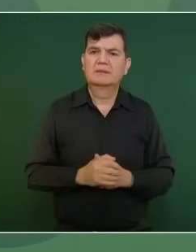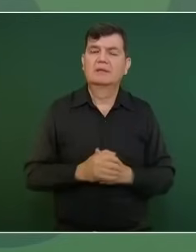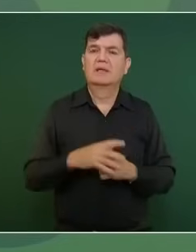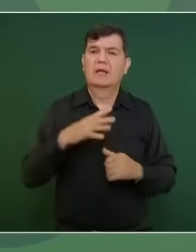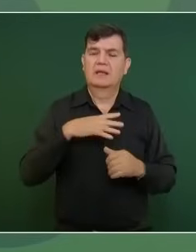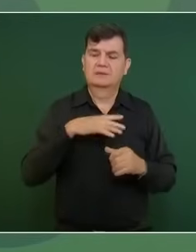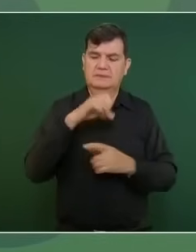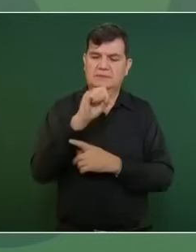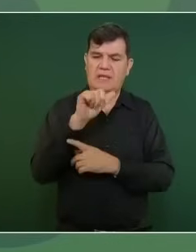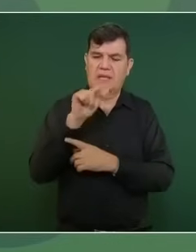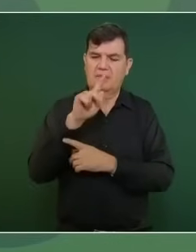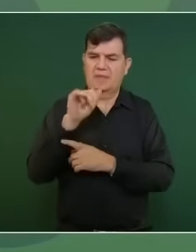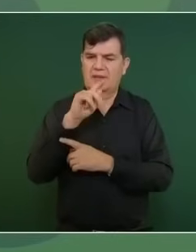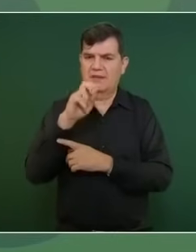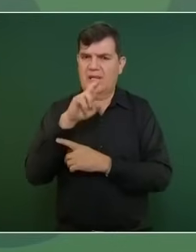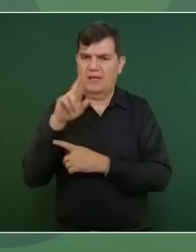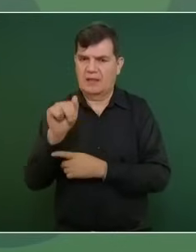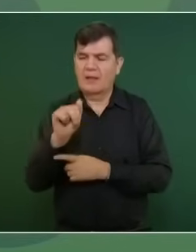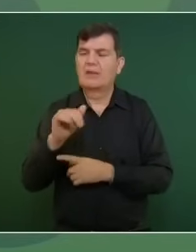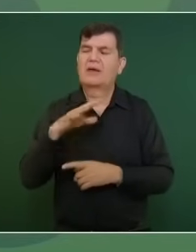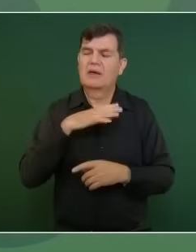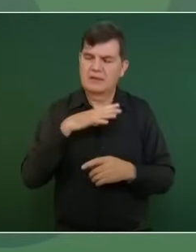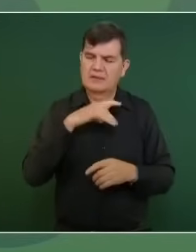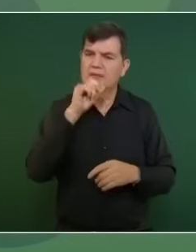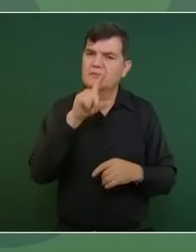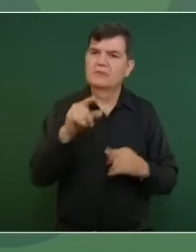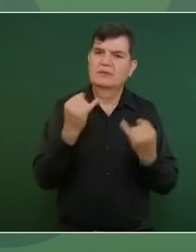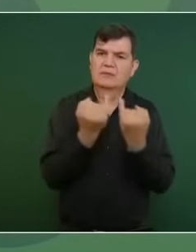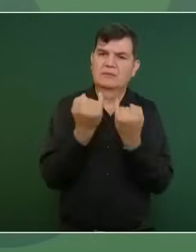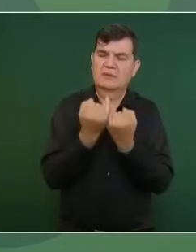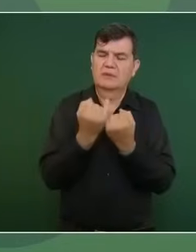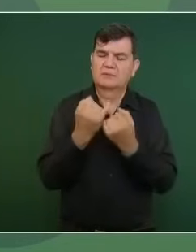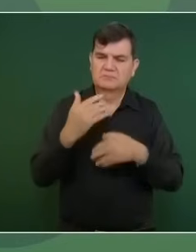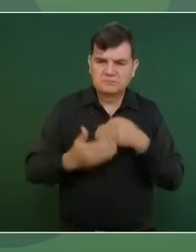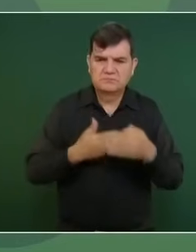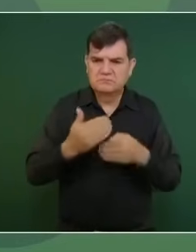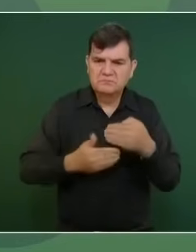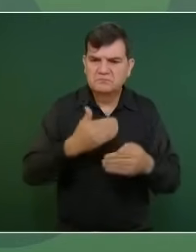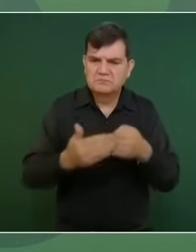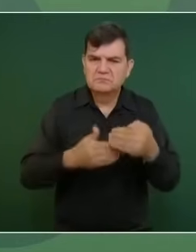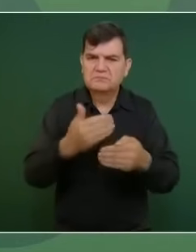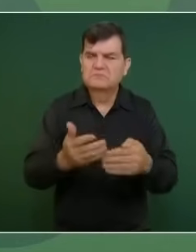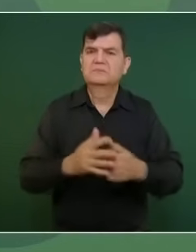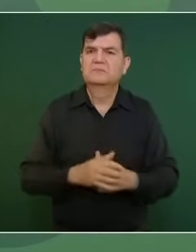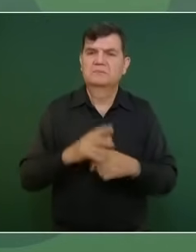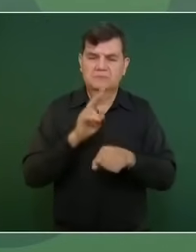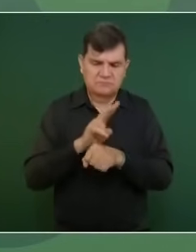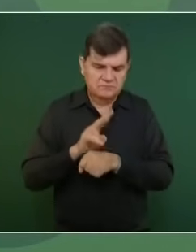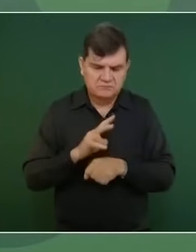Lo de Salvatierra se está también llevando a cabo un seguimiento.